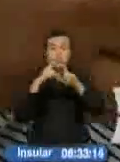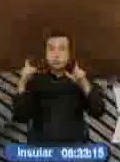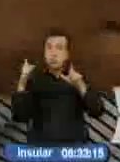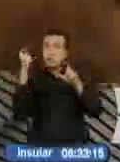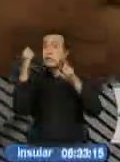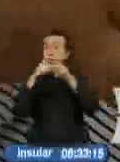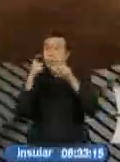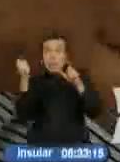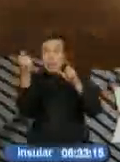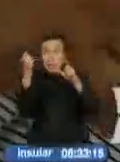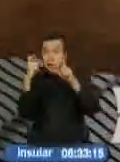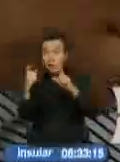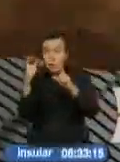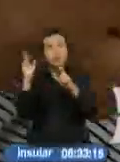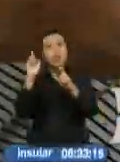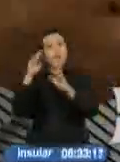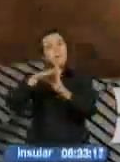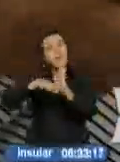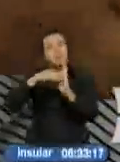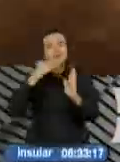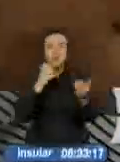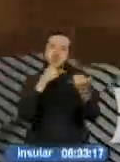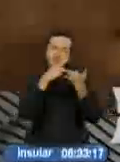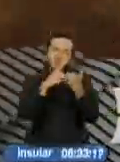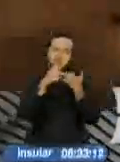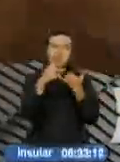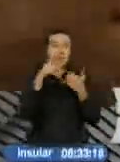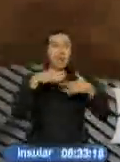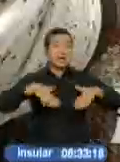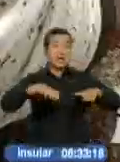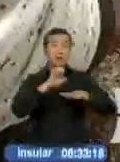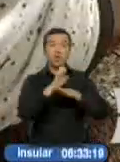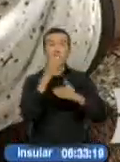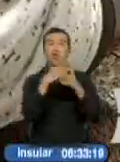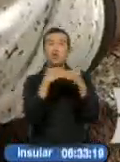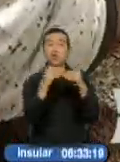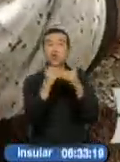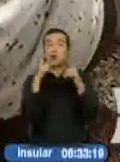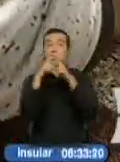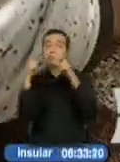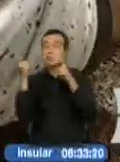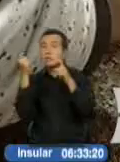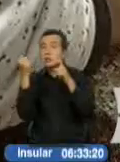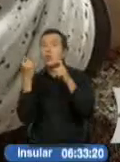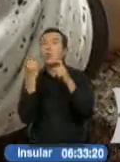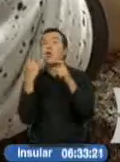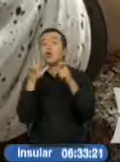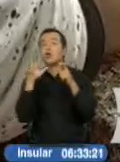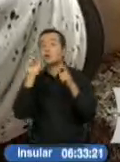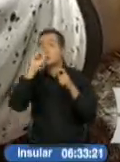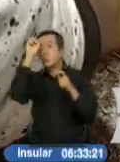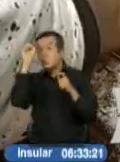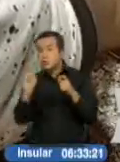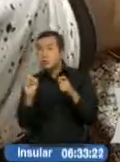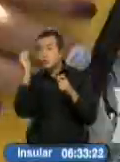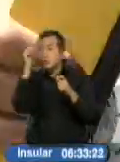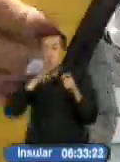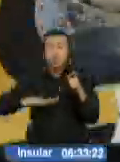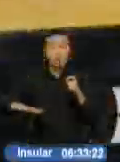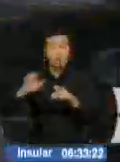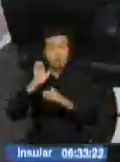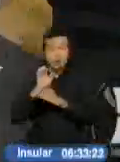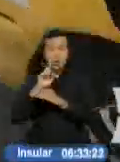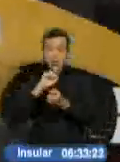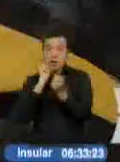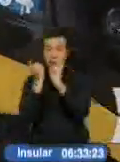ejerce la demanda de dinero físico, pues nuestro país, al tener una economía dolarizada, el uso del dinero físico es cerca del 30% de la liquidez total. Cambiar